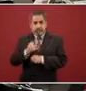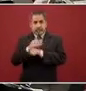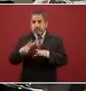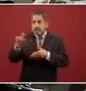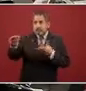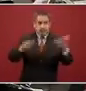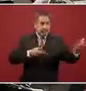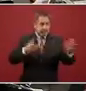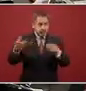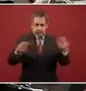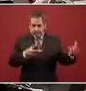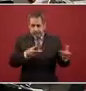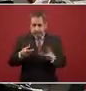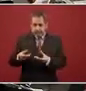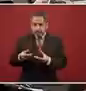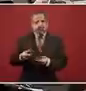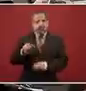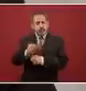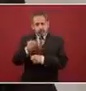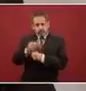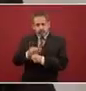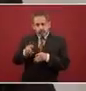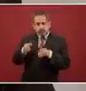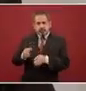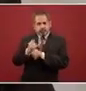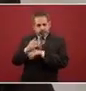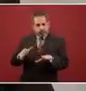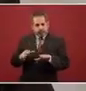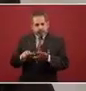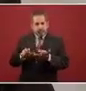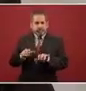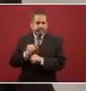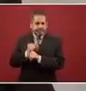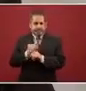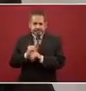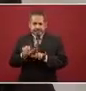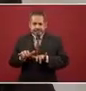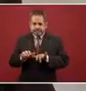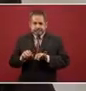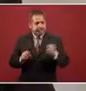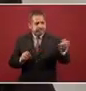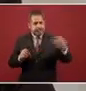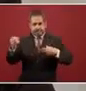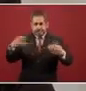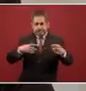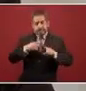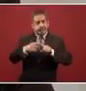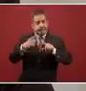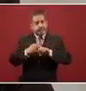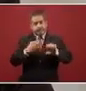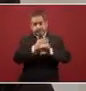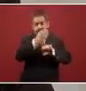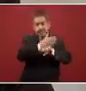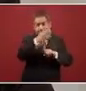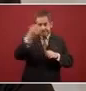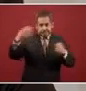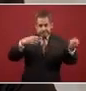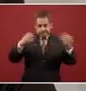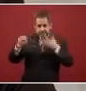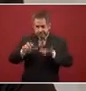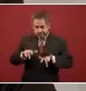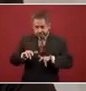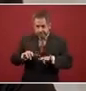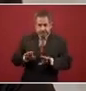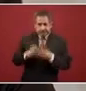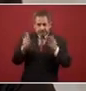se notifica, opera en este momento un sistema de información en línea al cual todas las entidades federativas tienen acceso a través